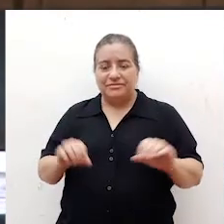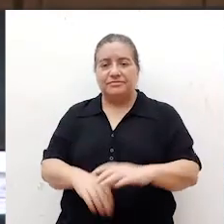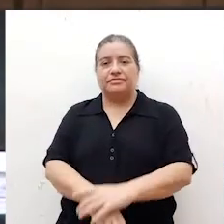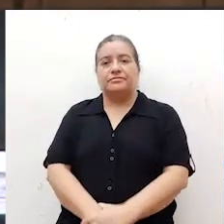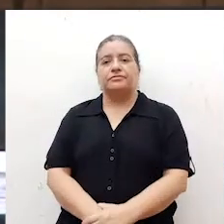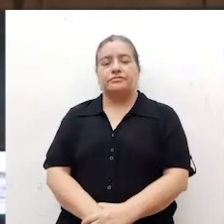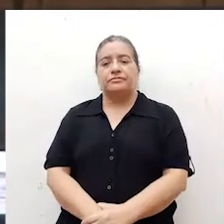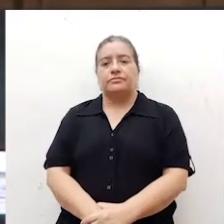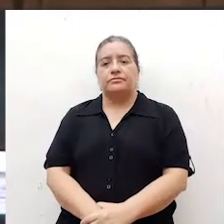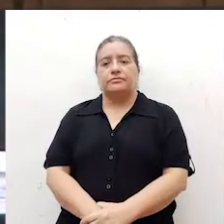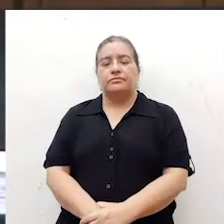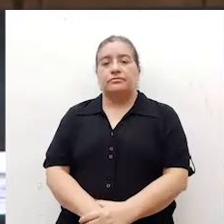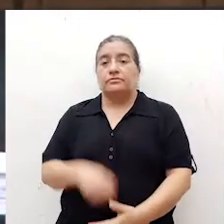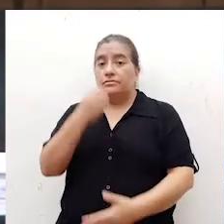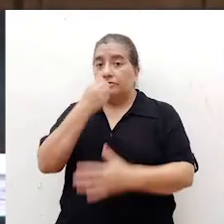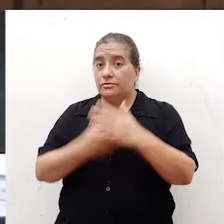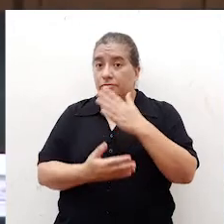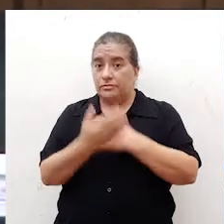más.